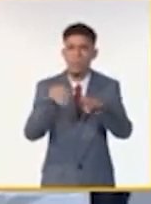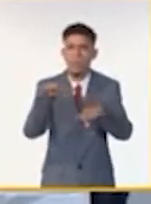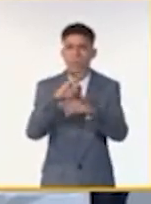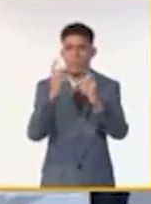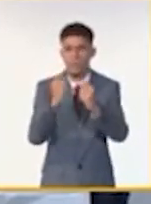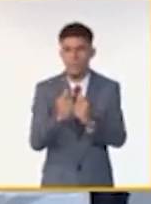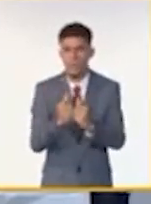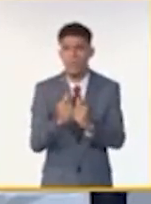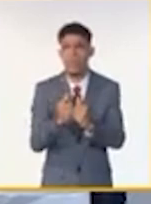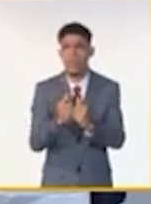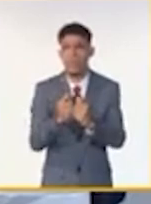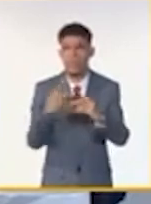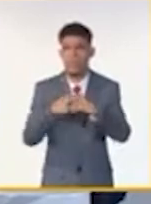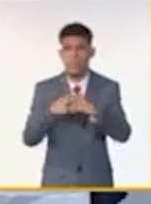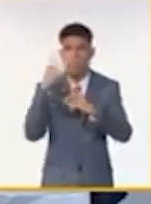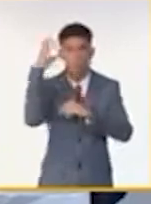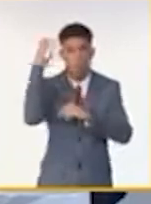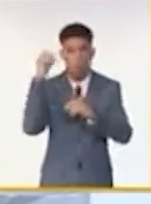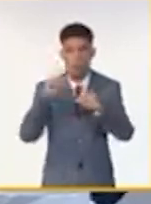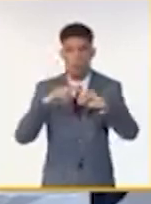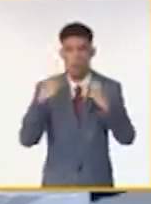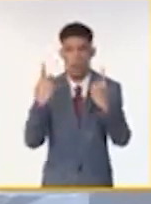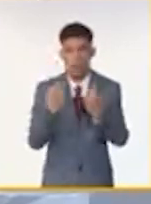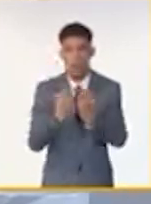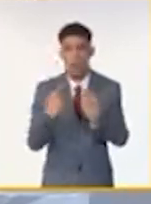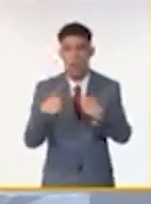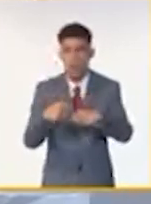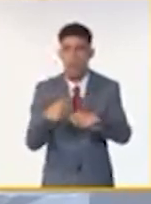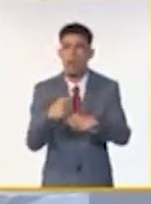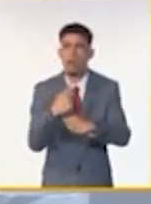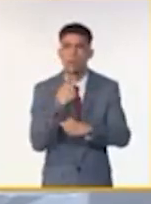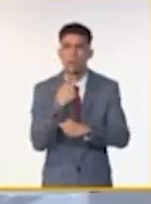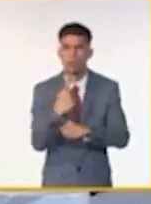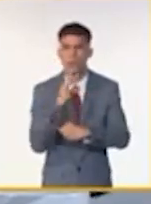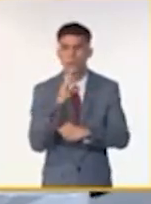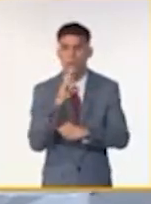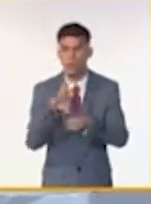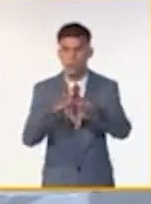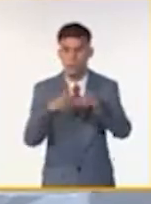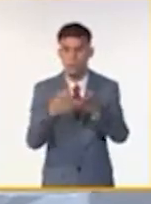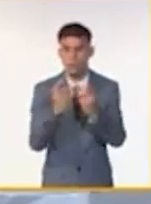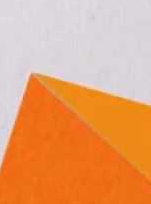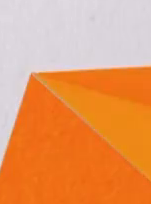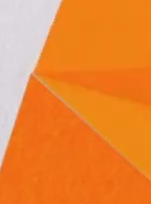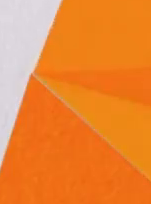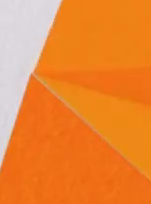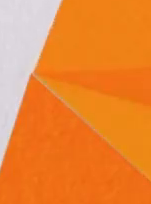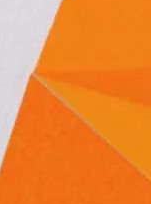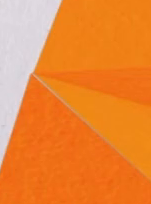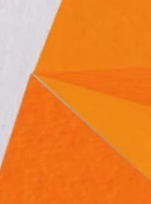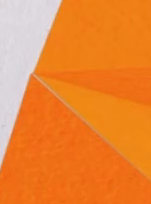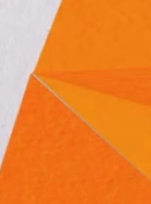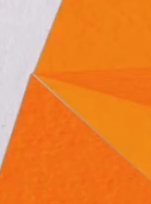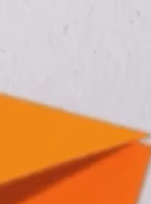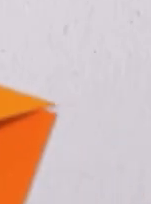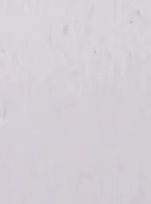forma general en las medidas que se adoptan respecto al cumplimiento del presupuesto del estado